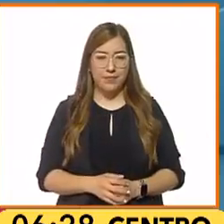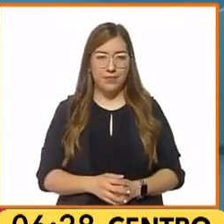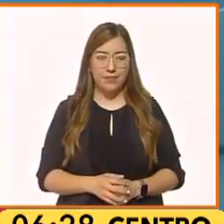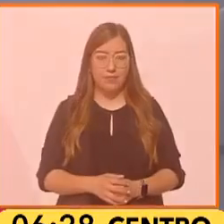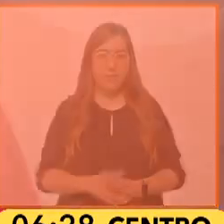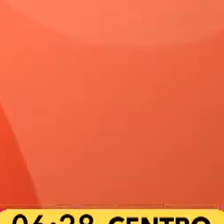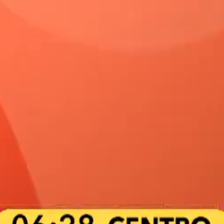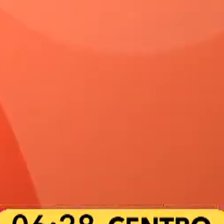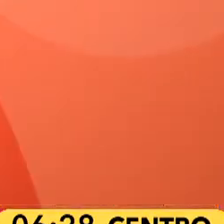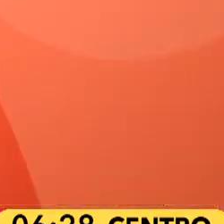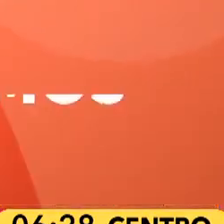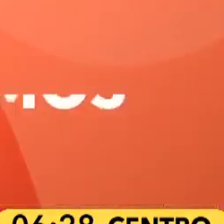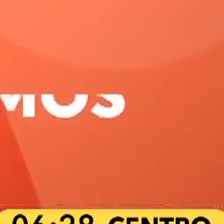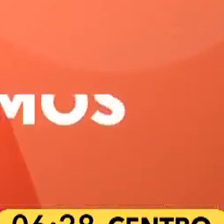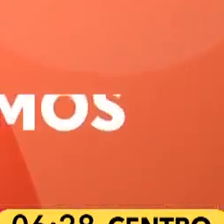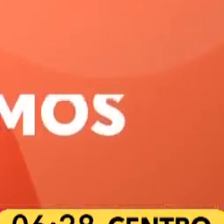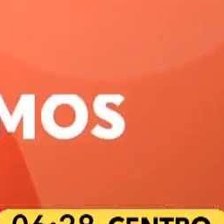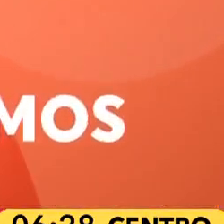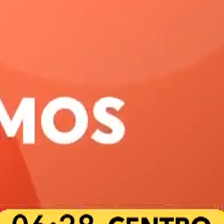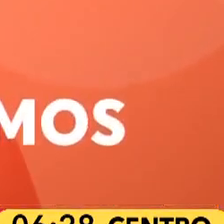Hacemos una pausa y volvemos.